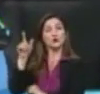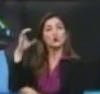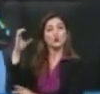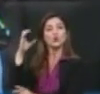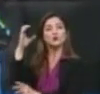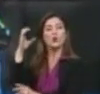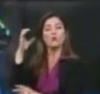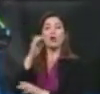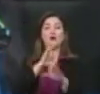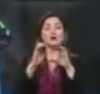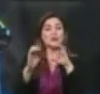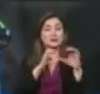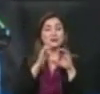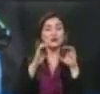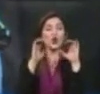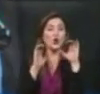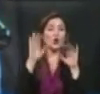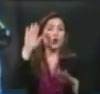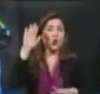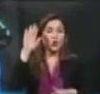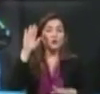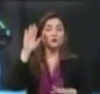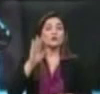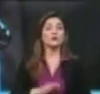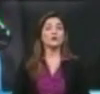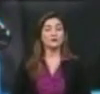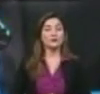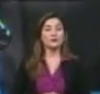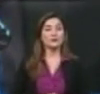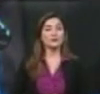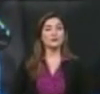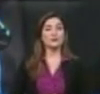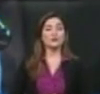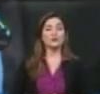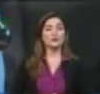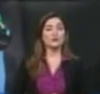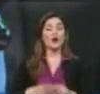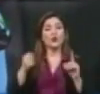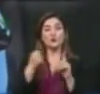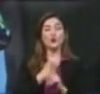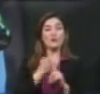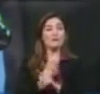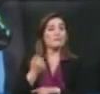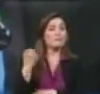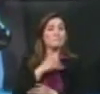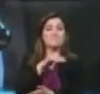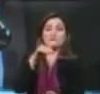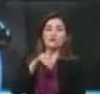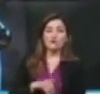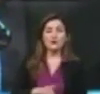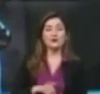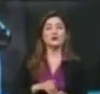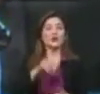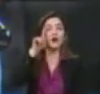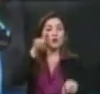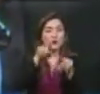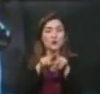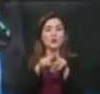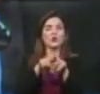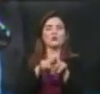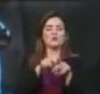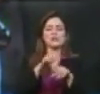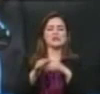pues sellaron ese compromiso de combatir de manera firme y conjunta el